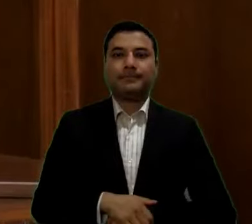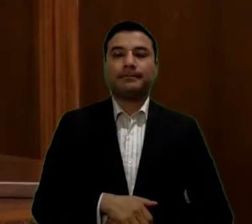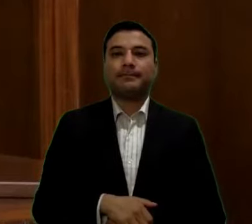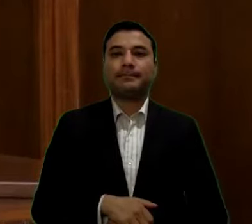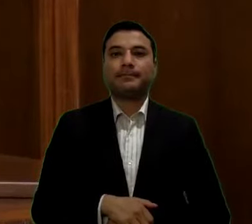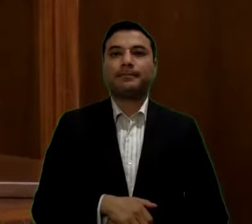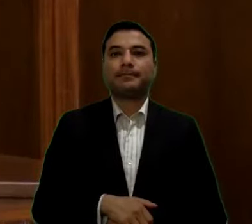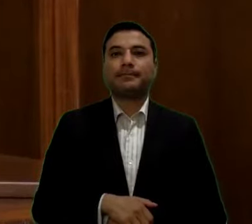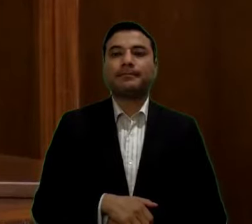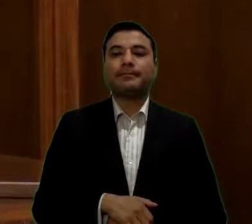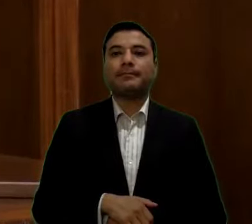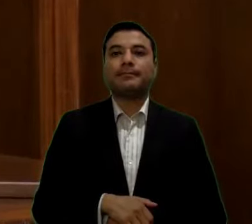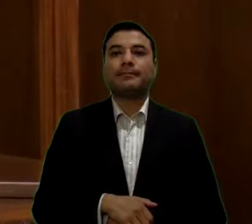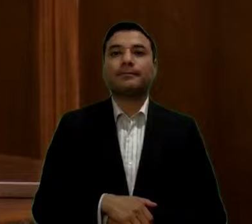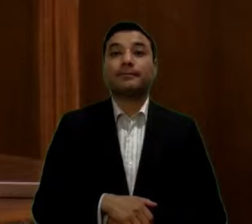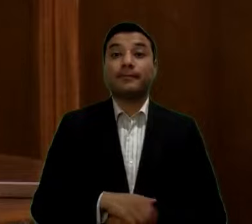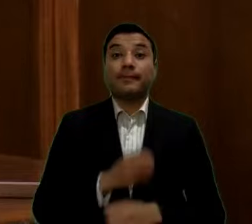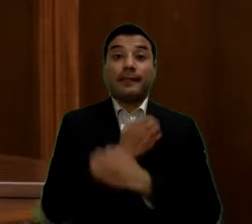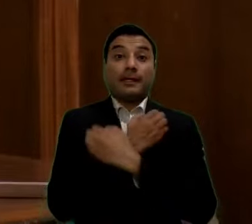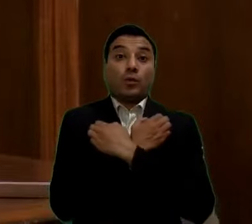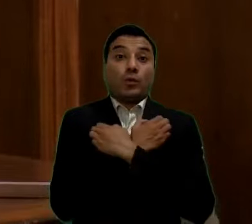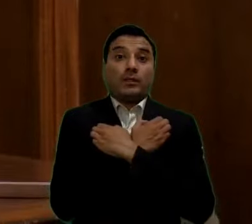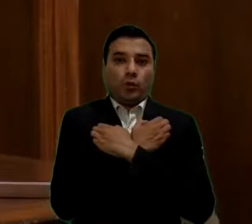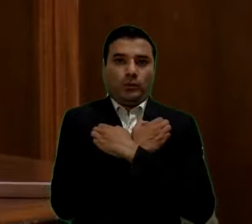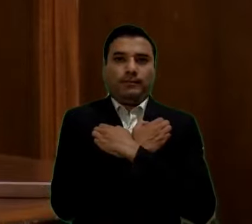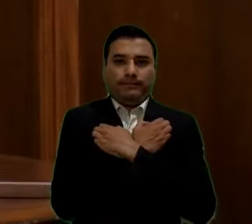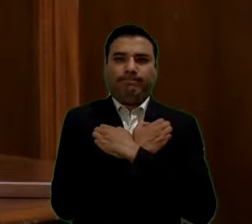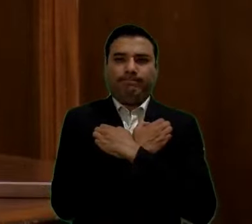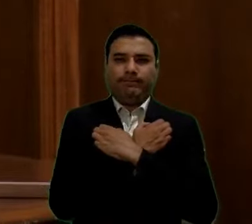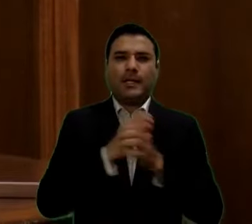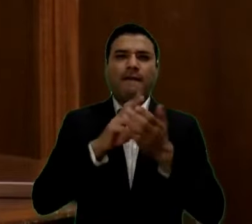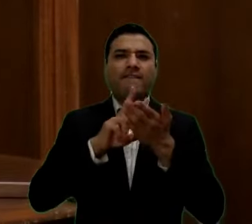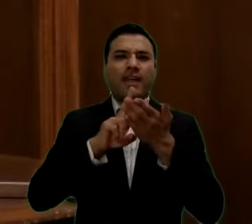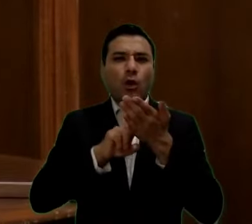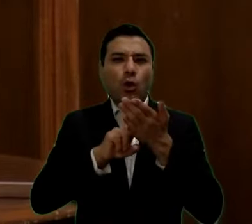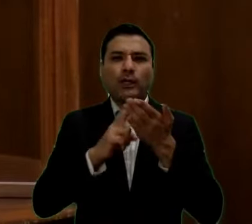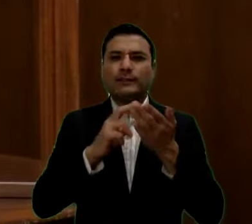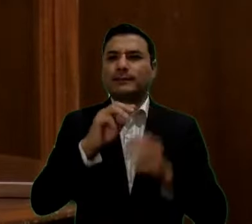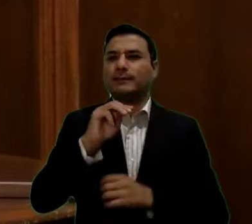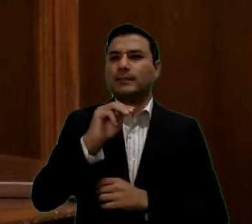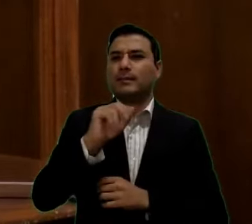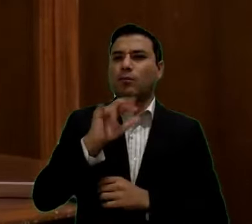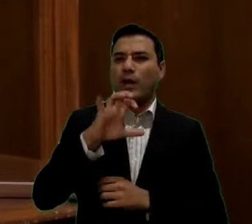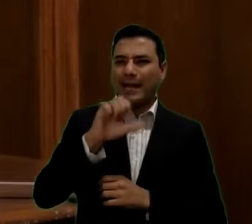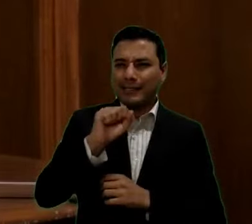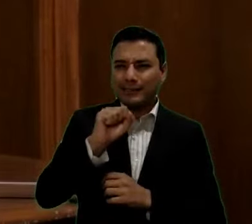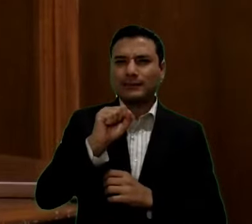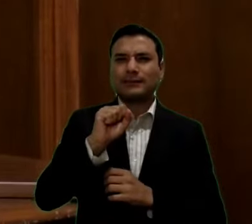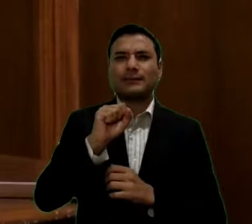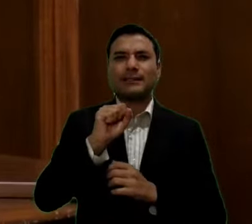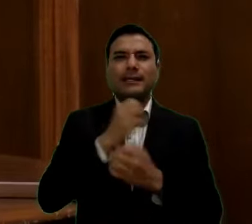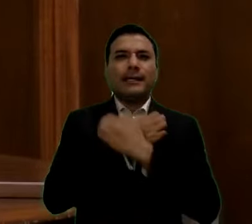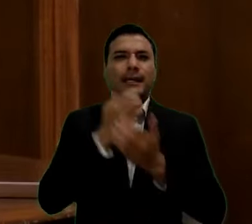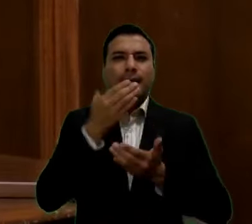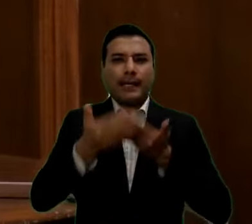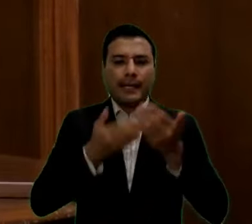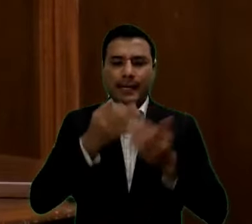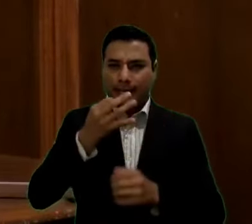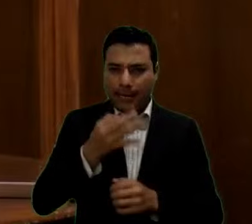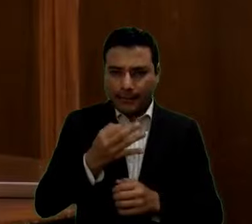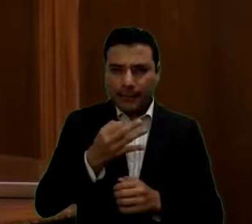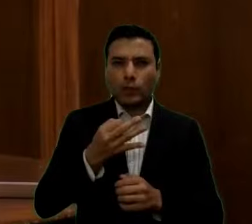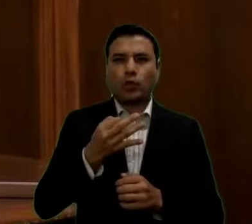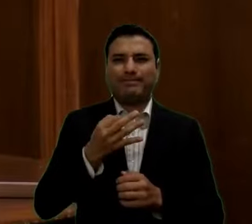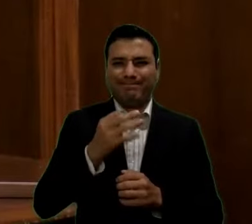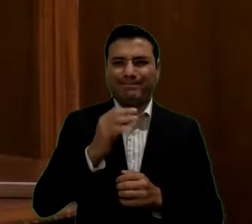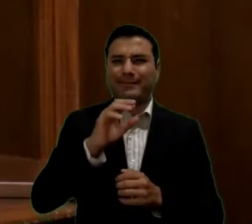La importancia de la educación en valores y principios morales, éticos, sociales, civiles y